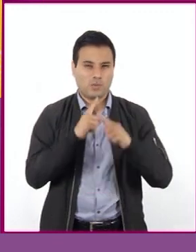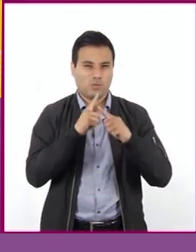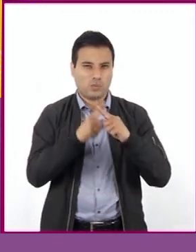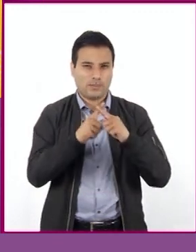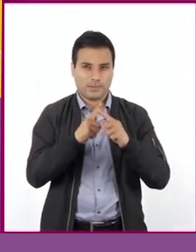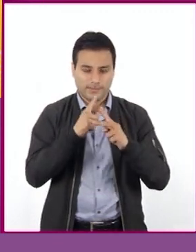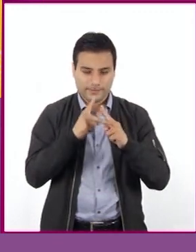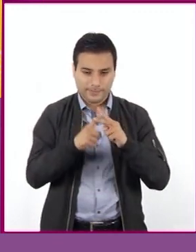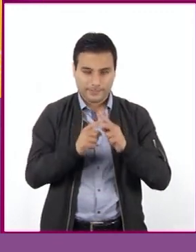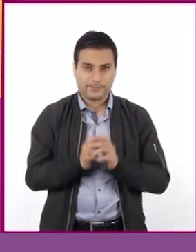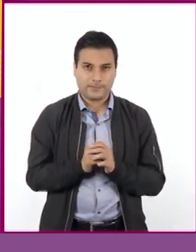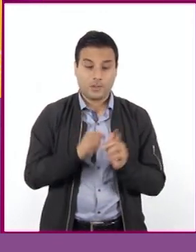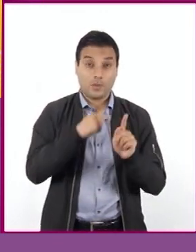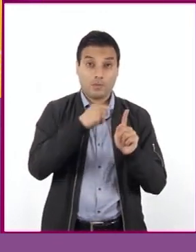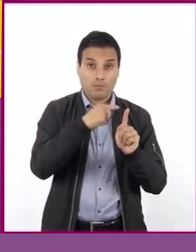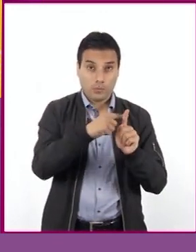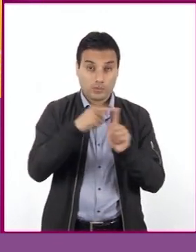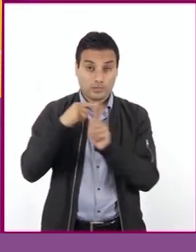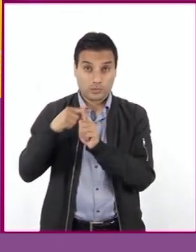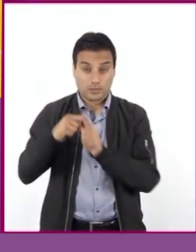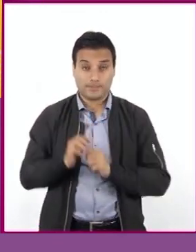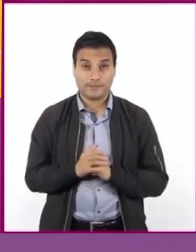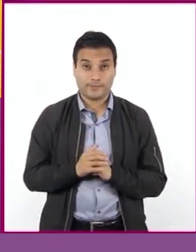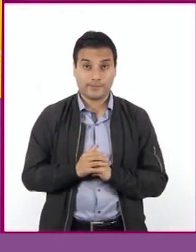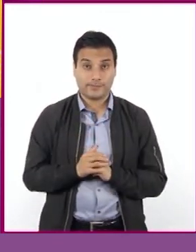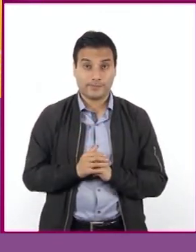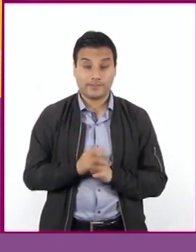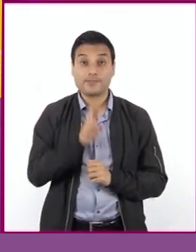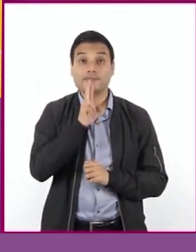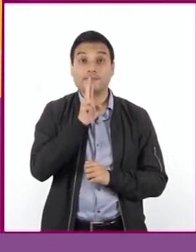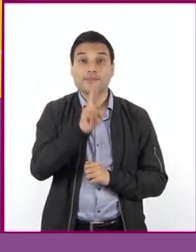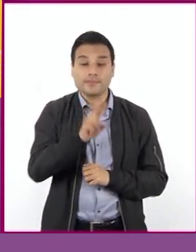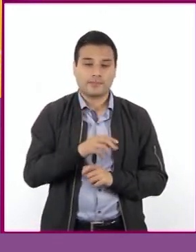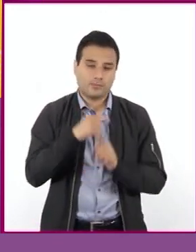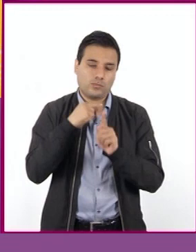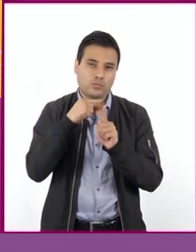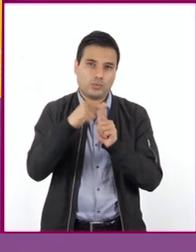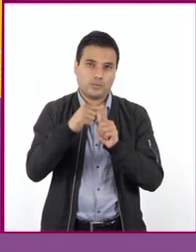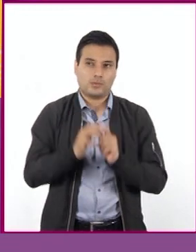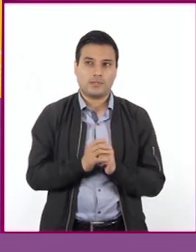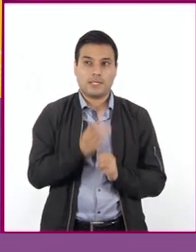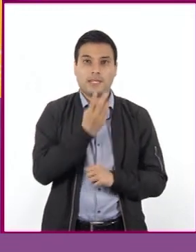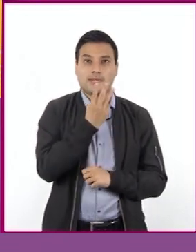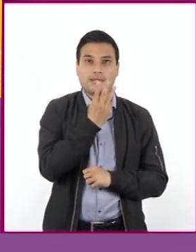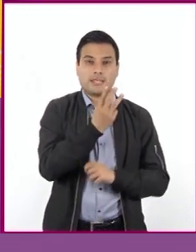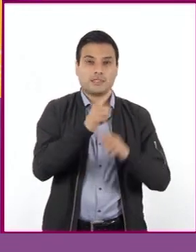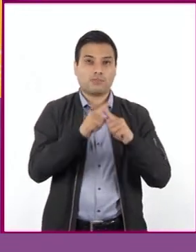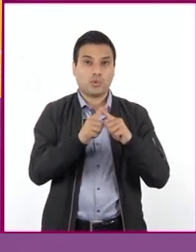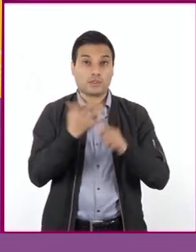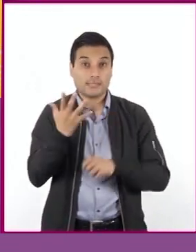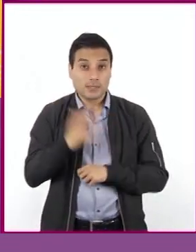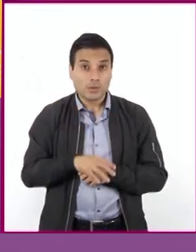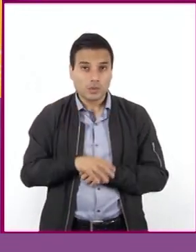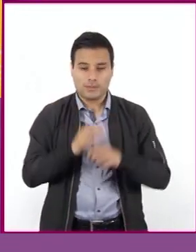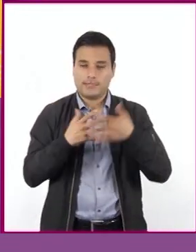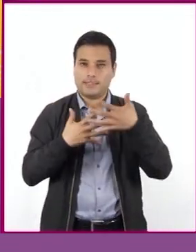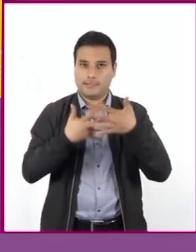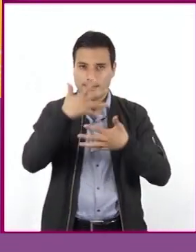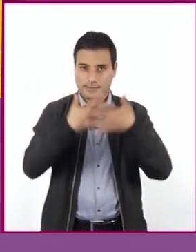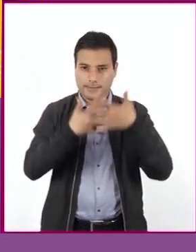numéricos, positivo por positivo es igual a positivo. 3 por 5 es igual a